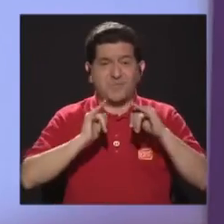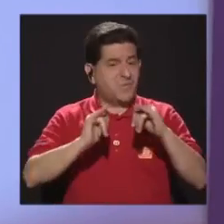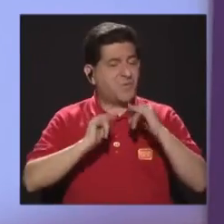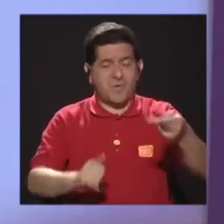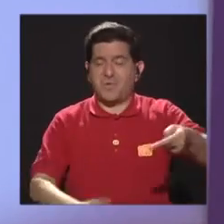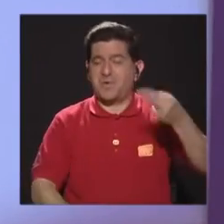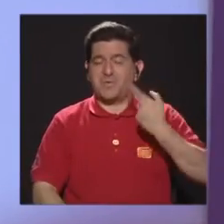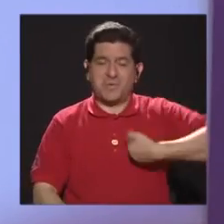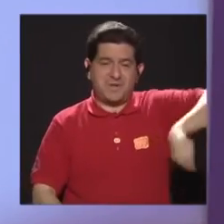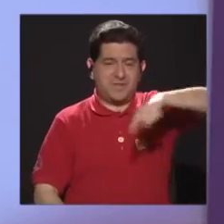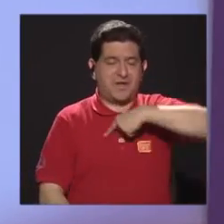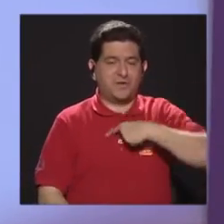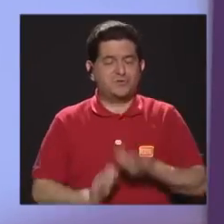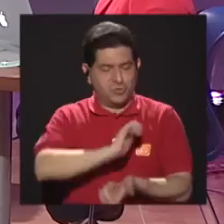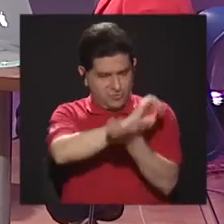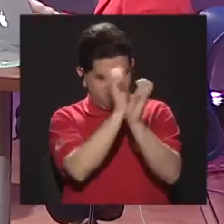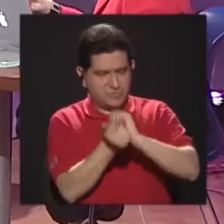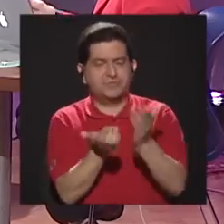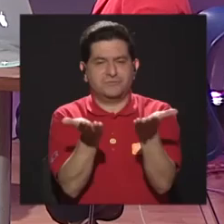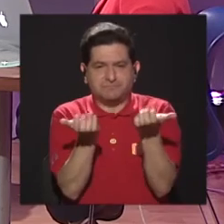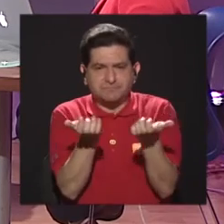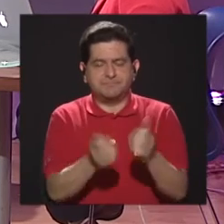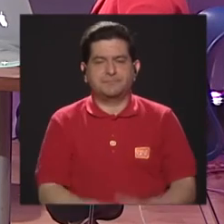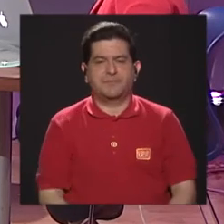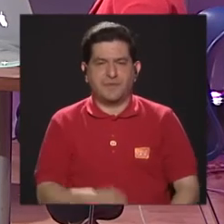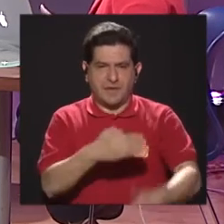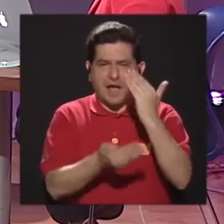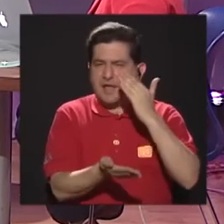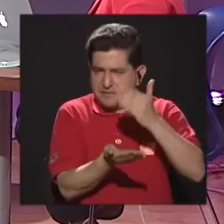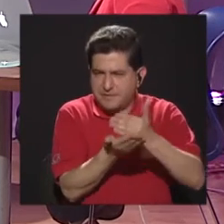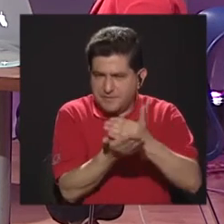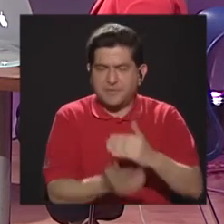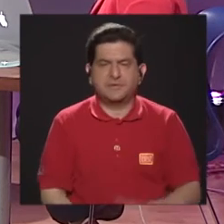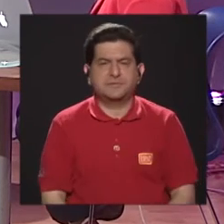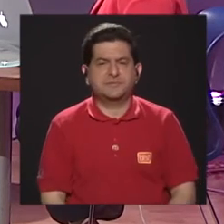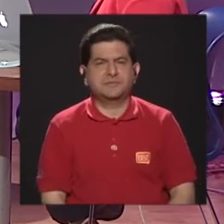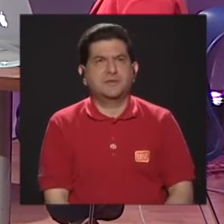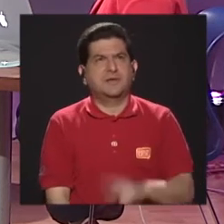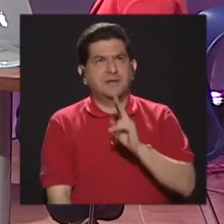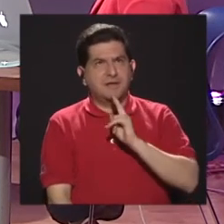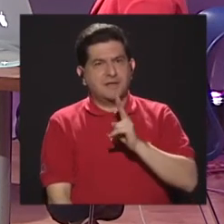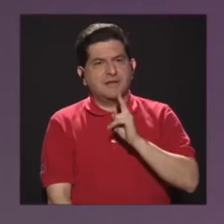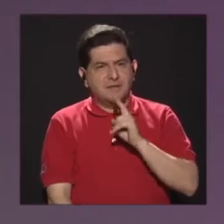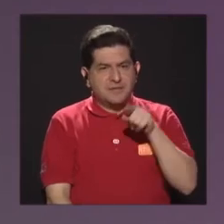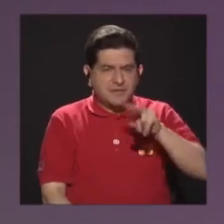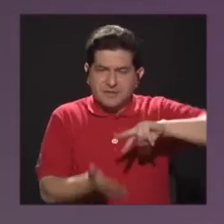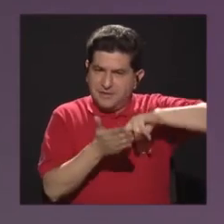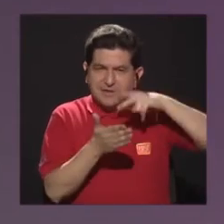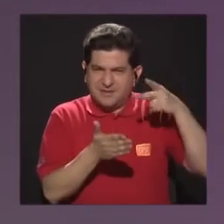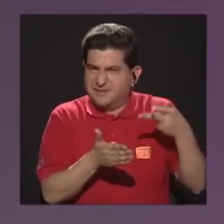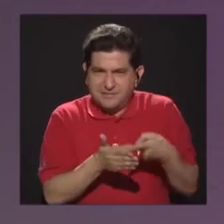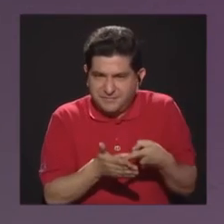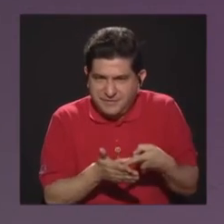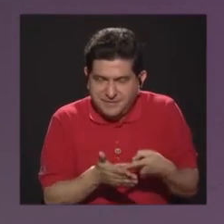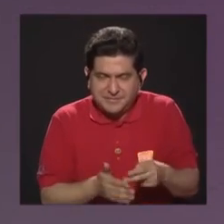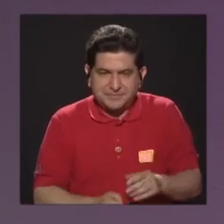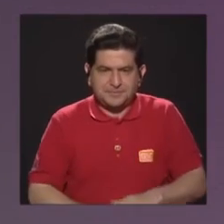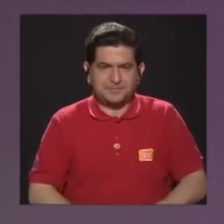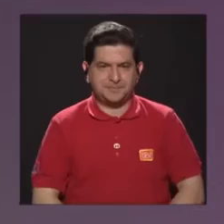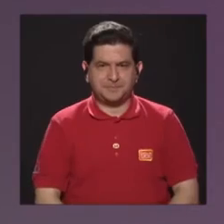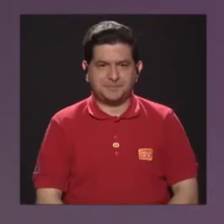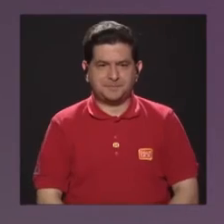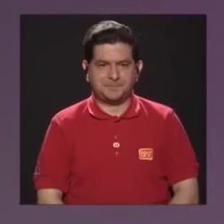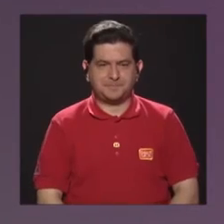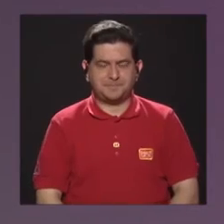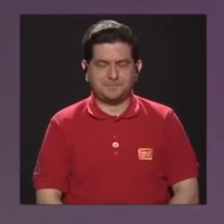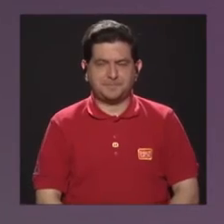histórica que nosotras tenemos que revertir. Sí, Carolina, antes de ir a la pausa. No, realmente, en ese sentido, creo que ahí